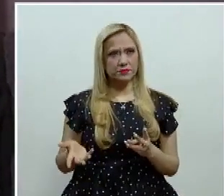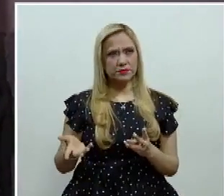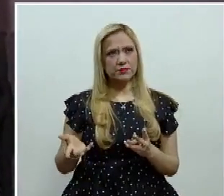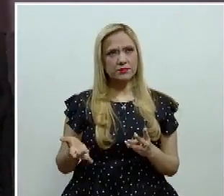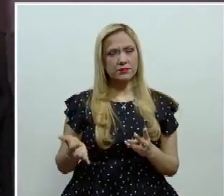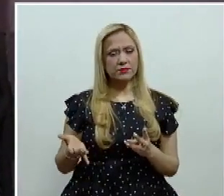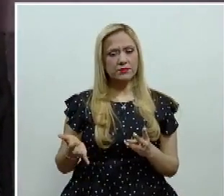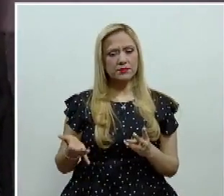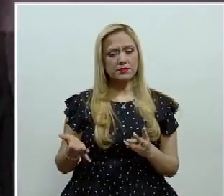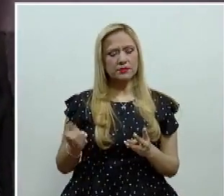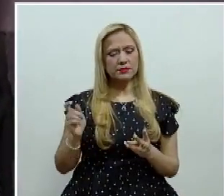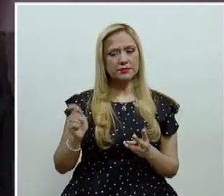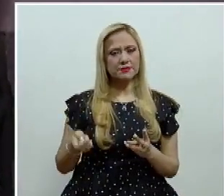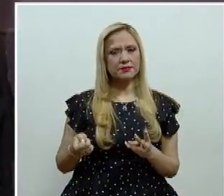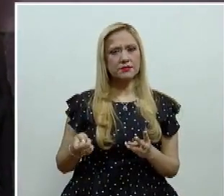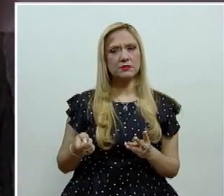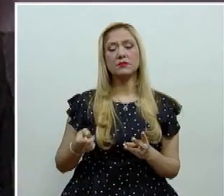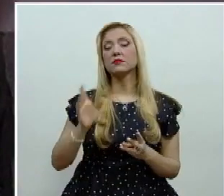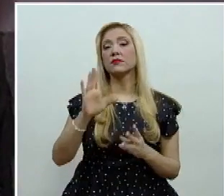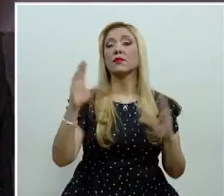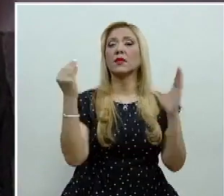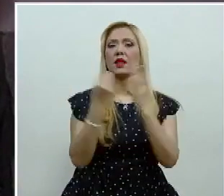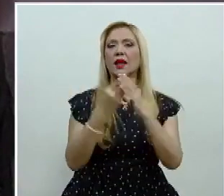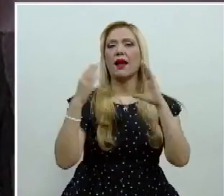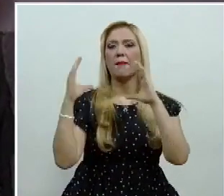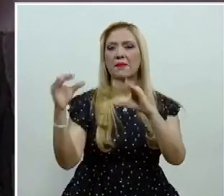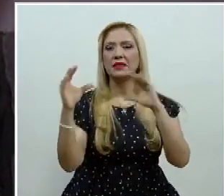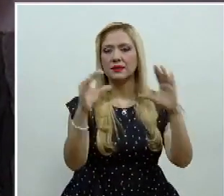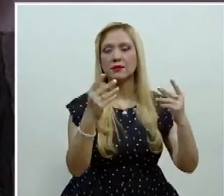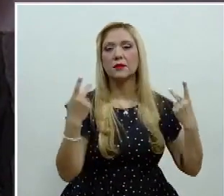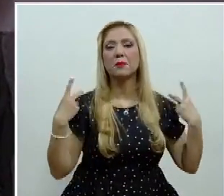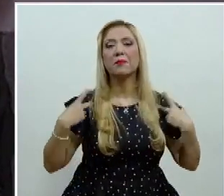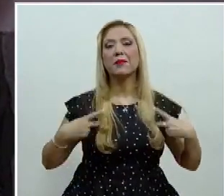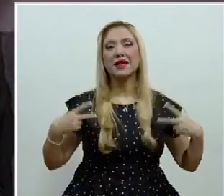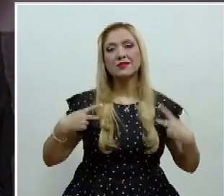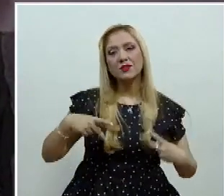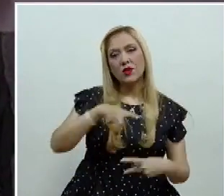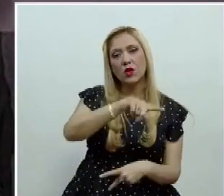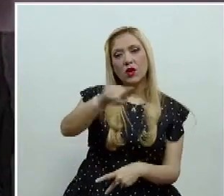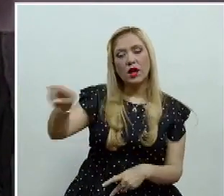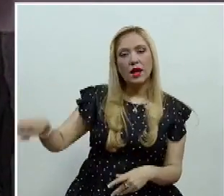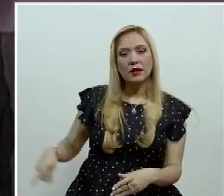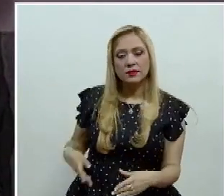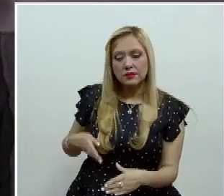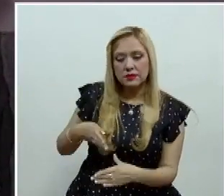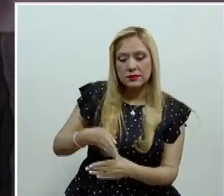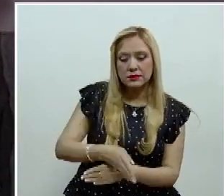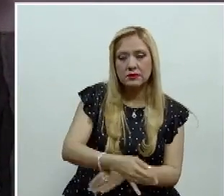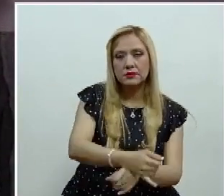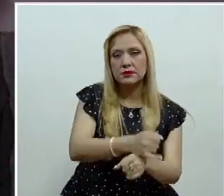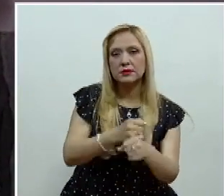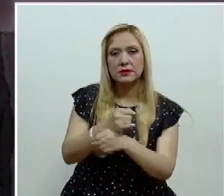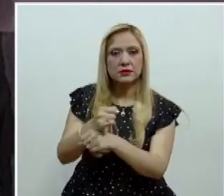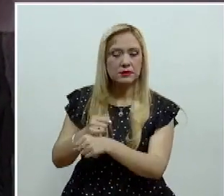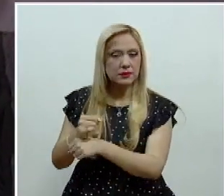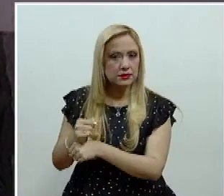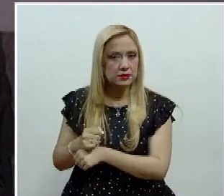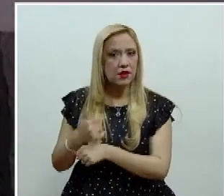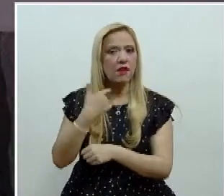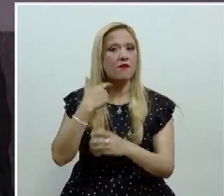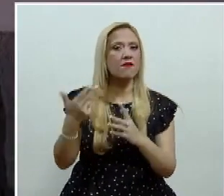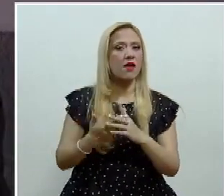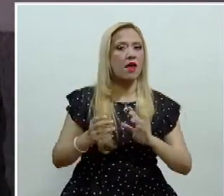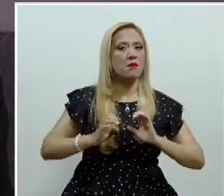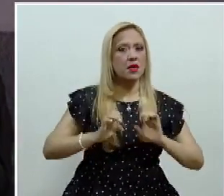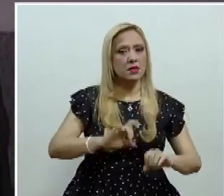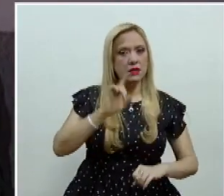presentes es la capacitación de las personas que intervienen en la investigación de un feminicidio. Y